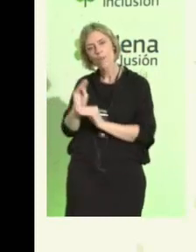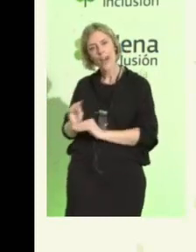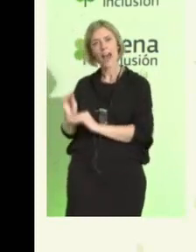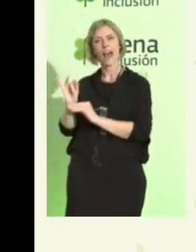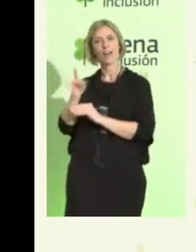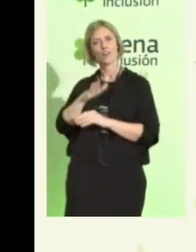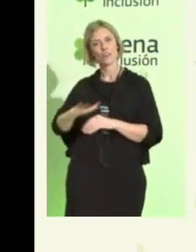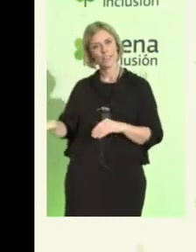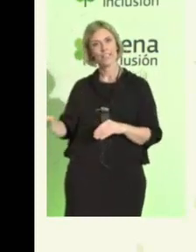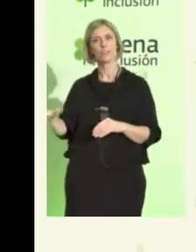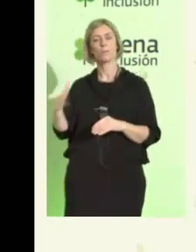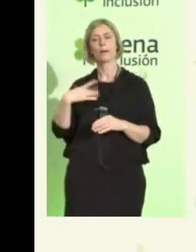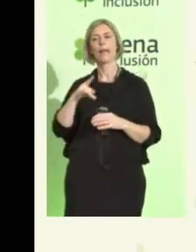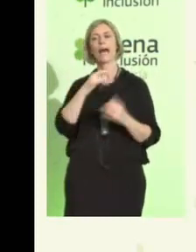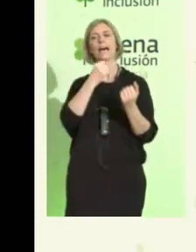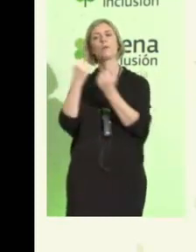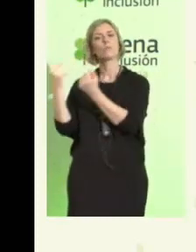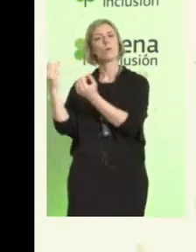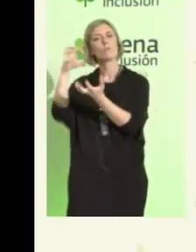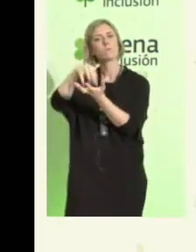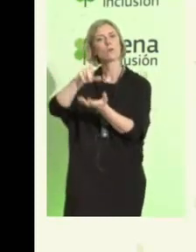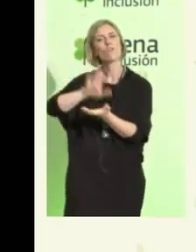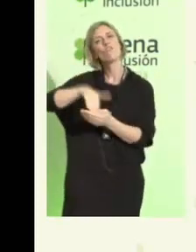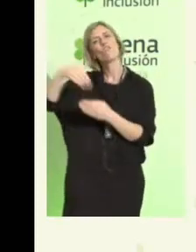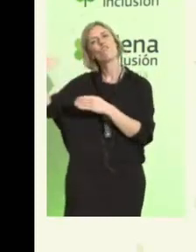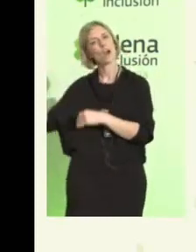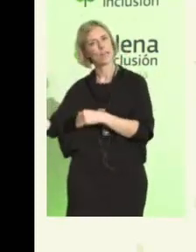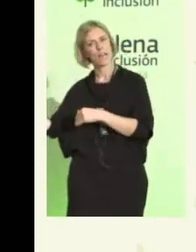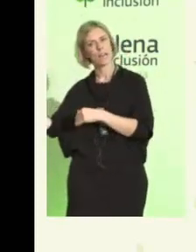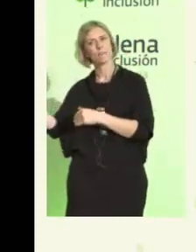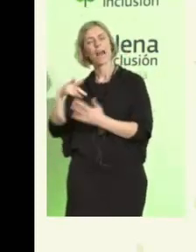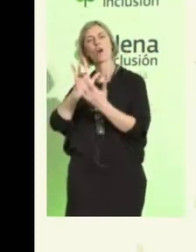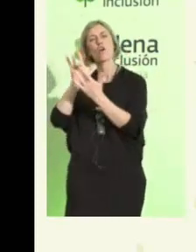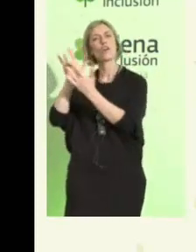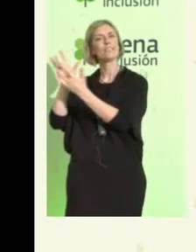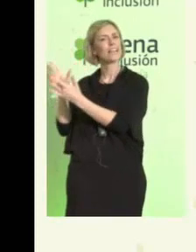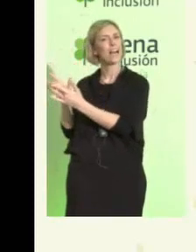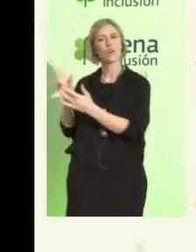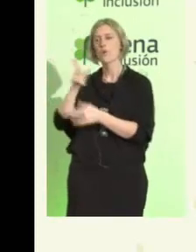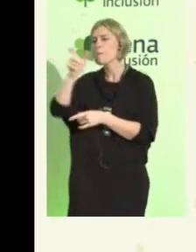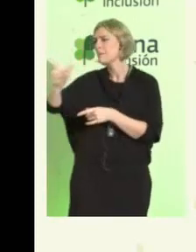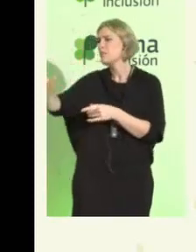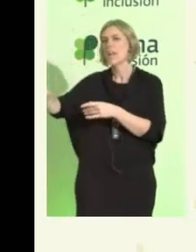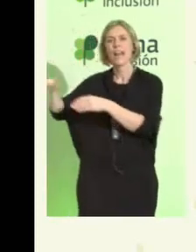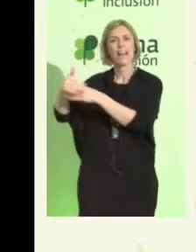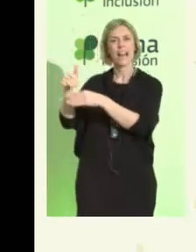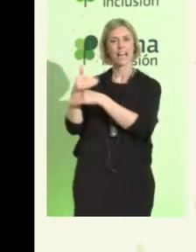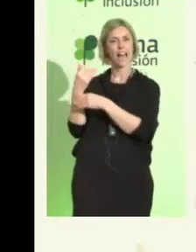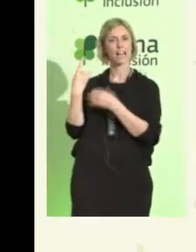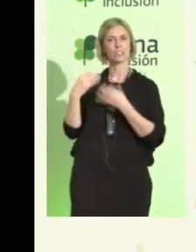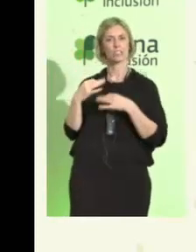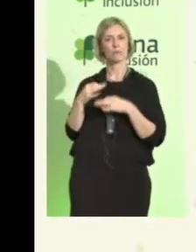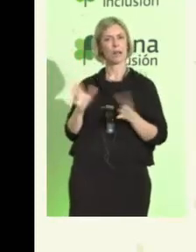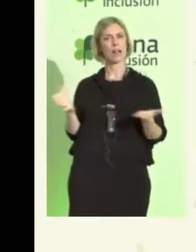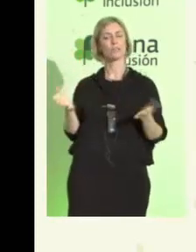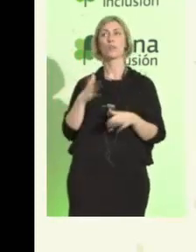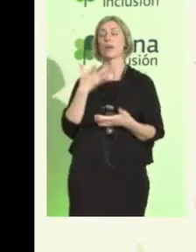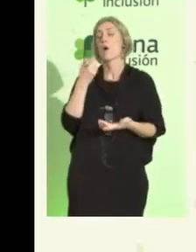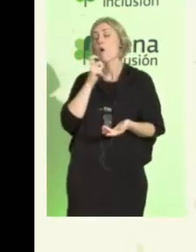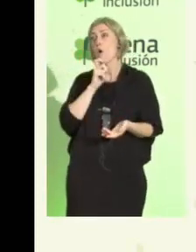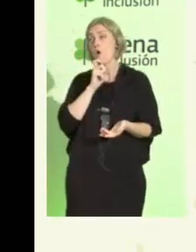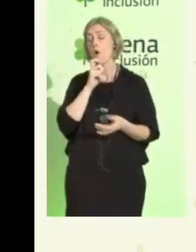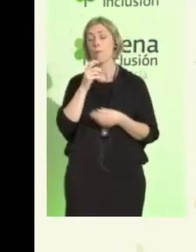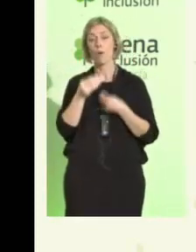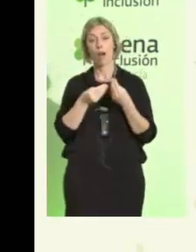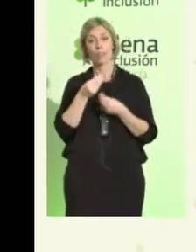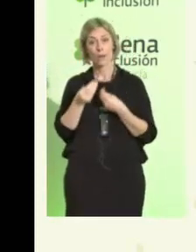de desinstitucionalización y conectarlos con cómo está así, cómo apoyamos a eso. Y finalmente,